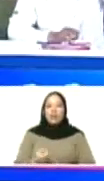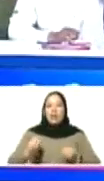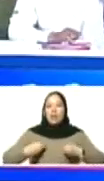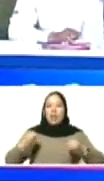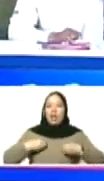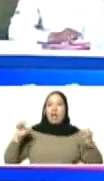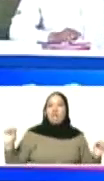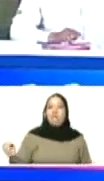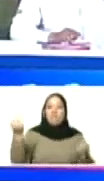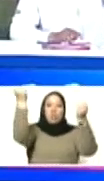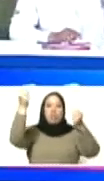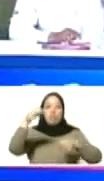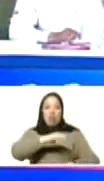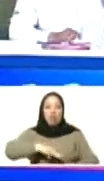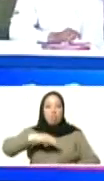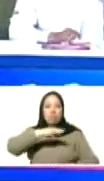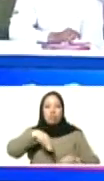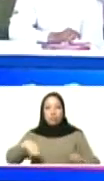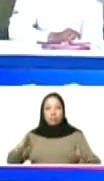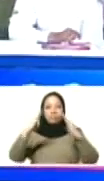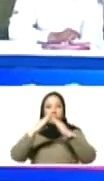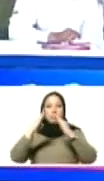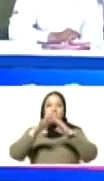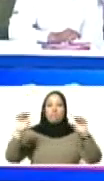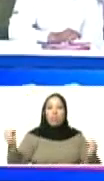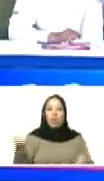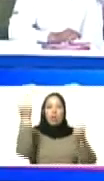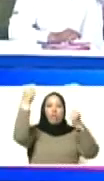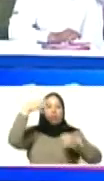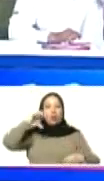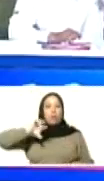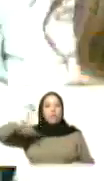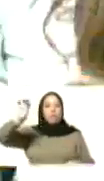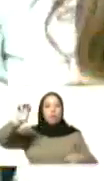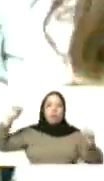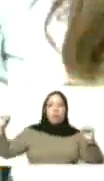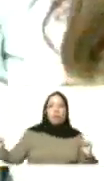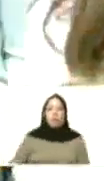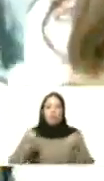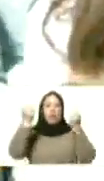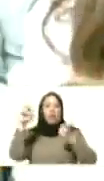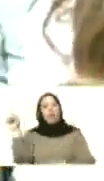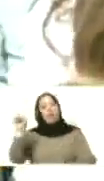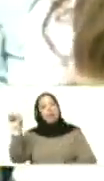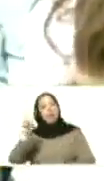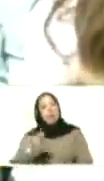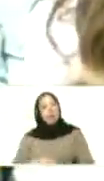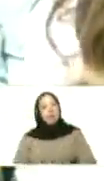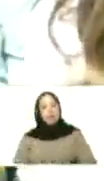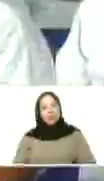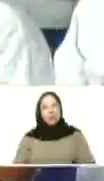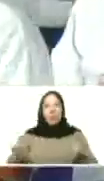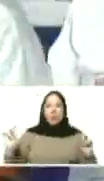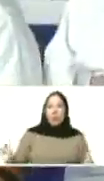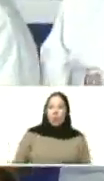Venezuela, que viva la alegría, que viva la patria, que viva Venezuela.